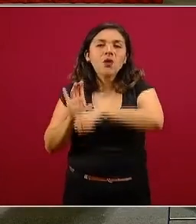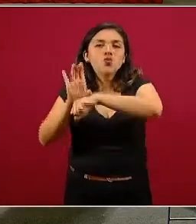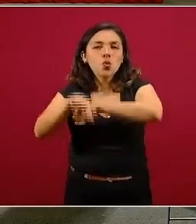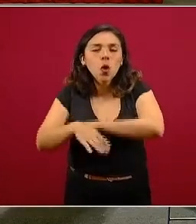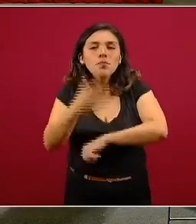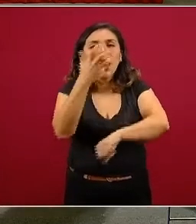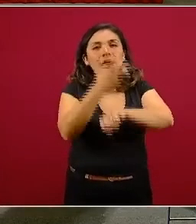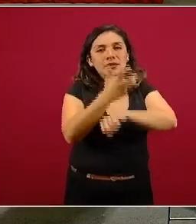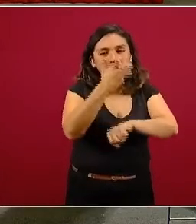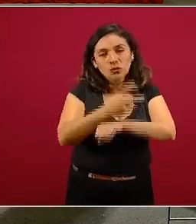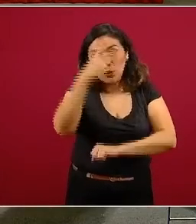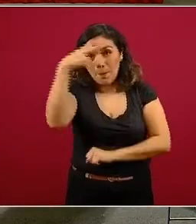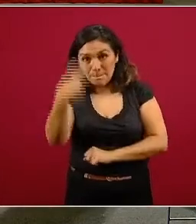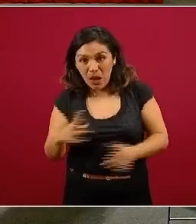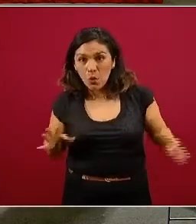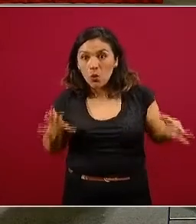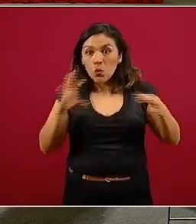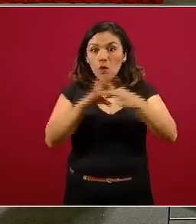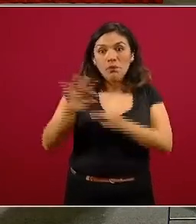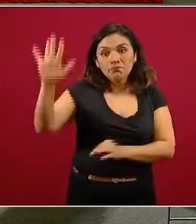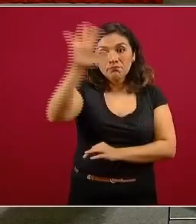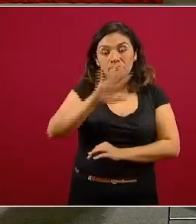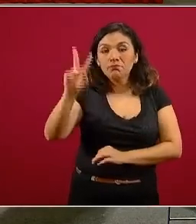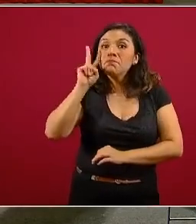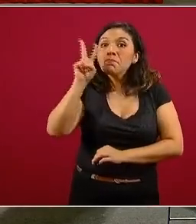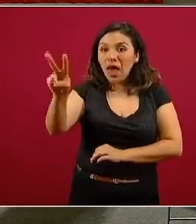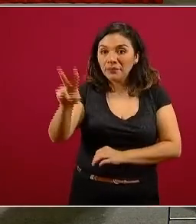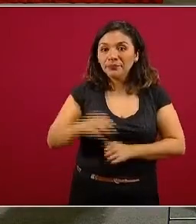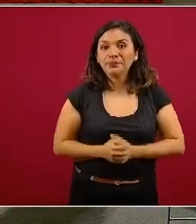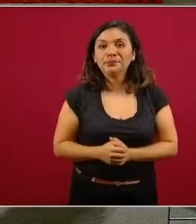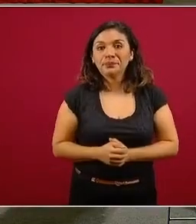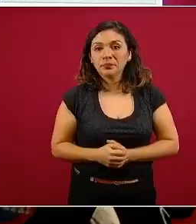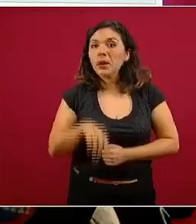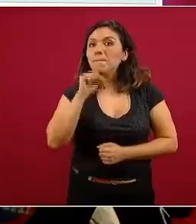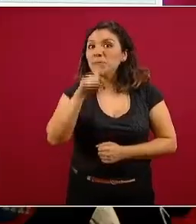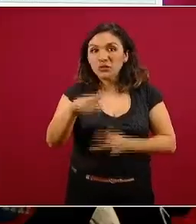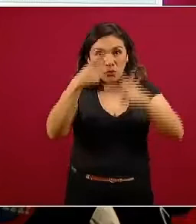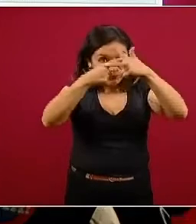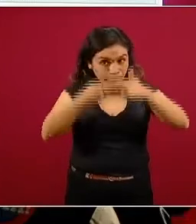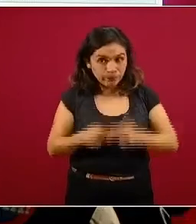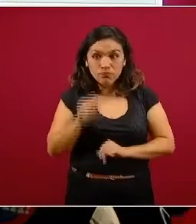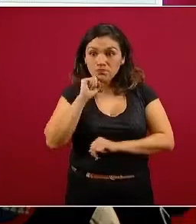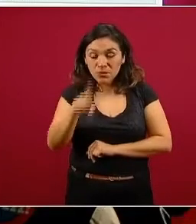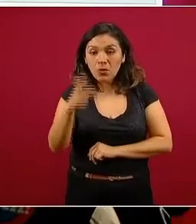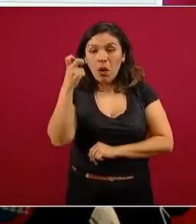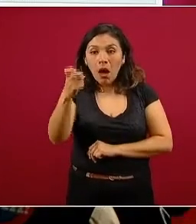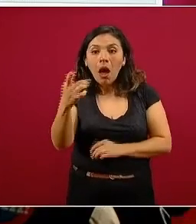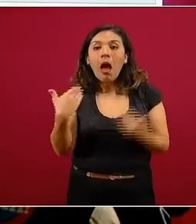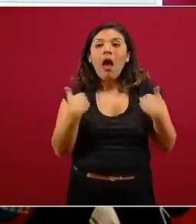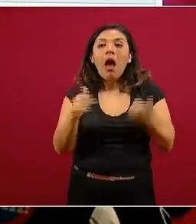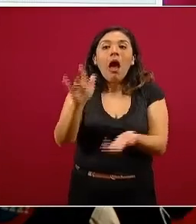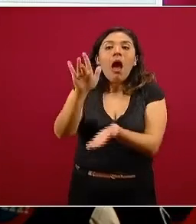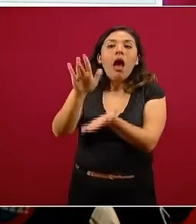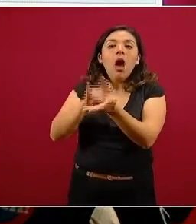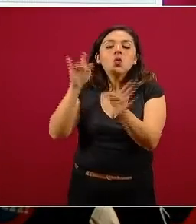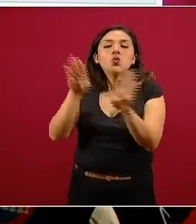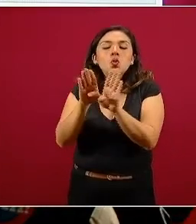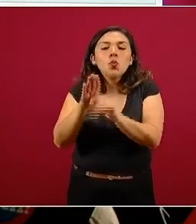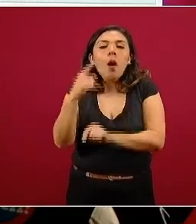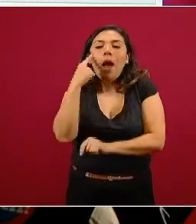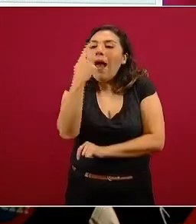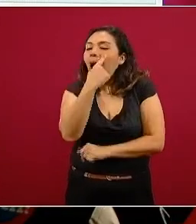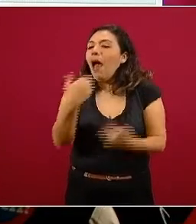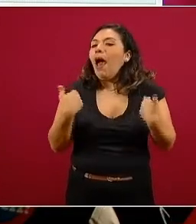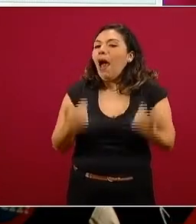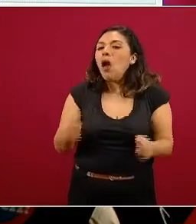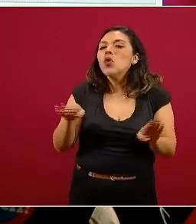Colombia, Estados Unidos y México. Aquí están todas juntas y con una misma escala. Entonces eso nos va a dar una mejor perspectiva de